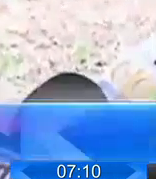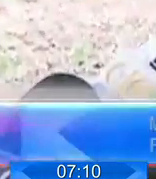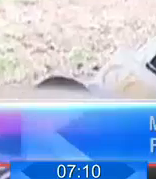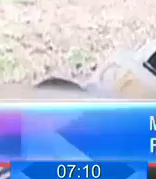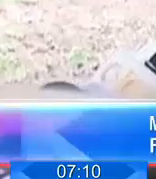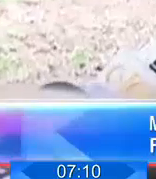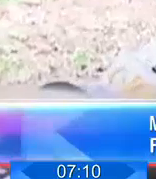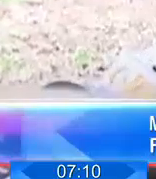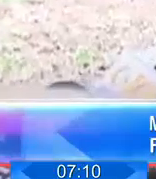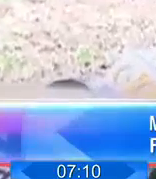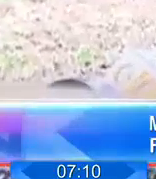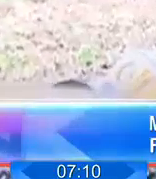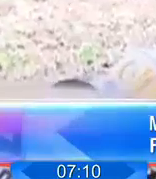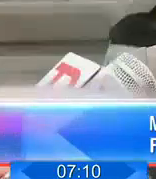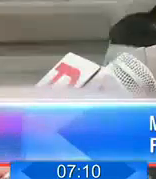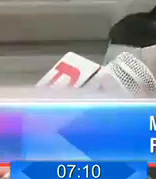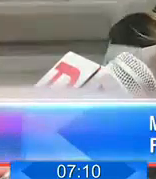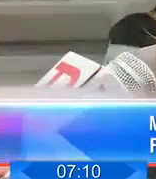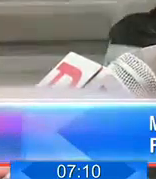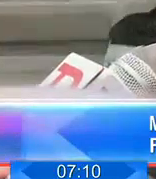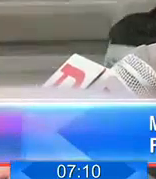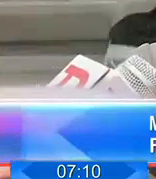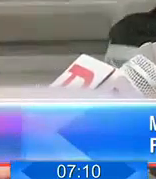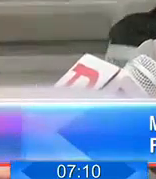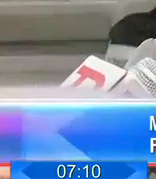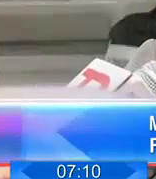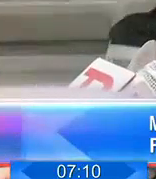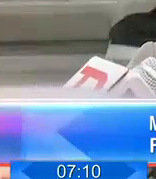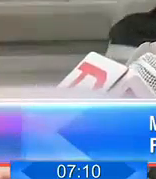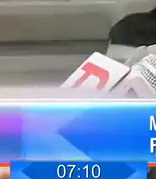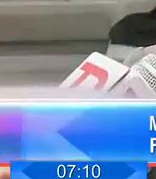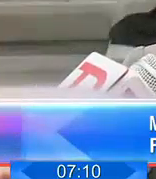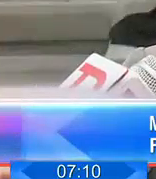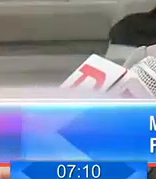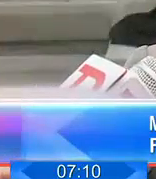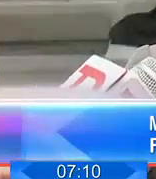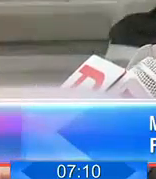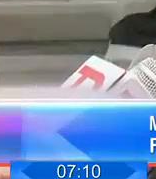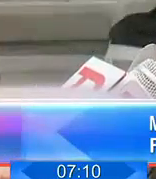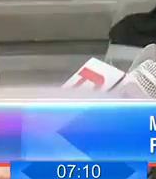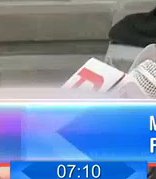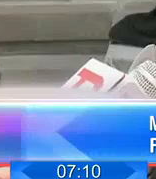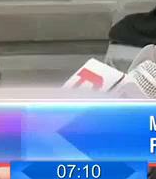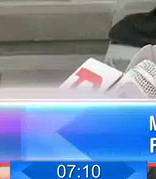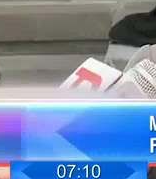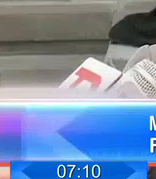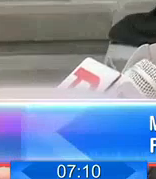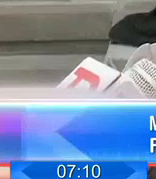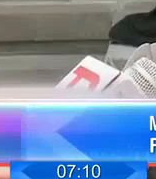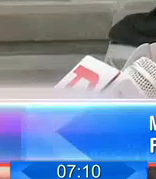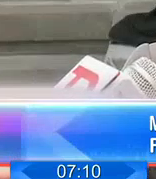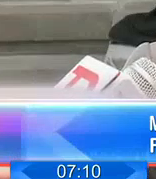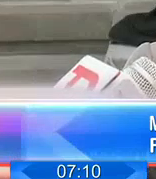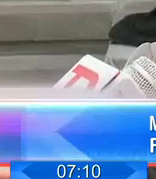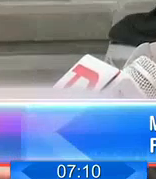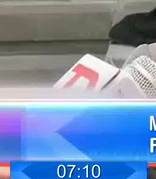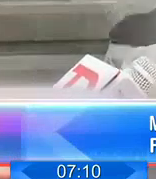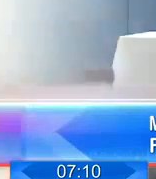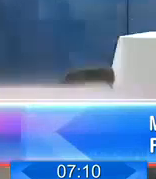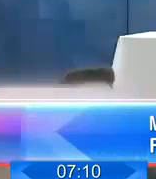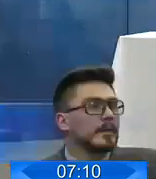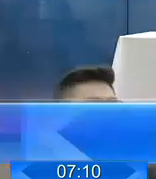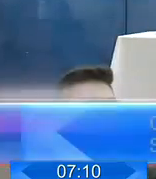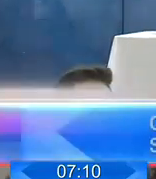les contamos que el Ministerio del Interior confirmó que Fernando Alvarado fue localizado en Venezuela. Y también más